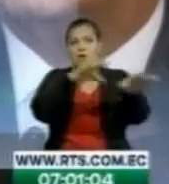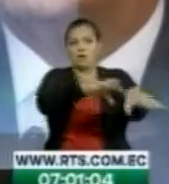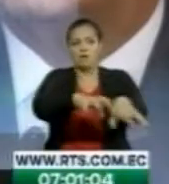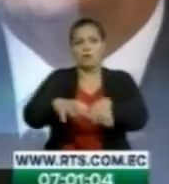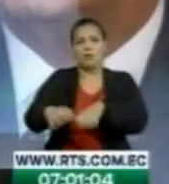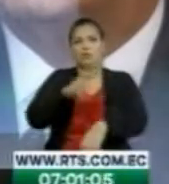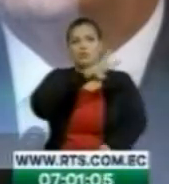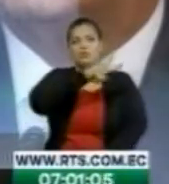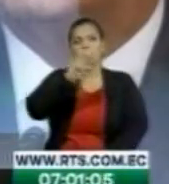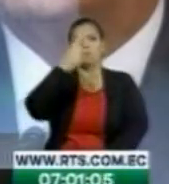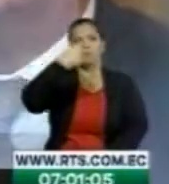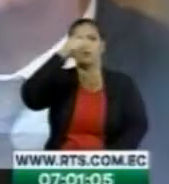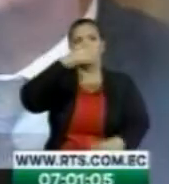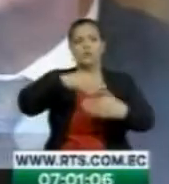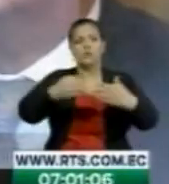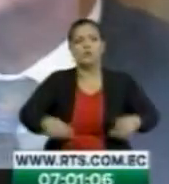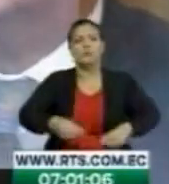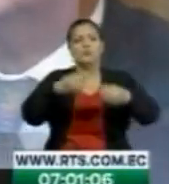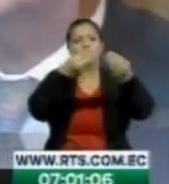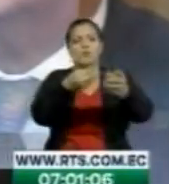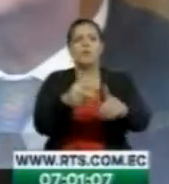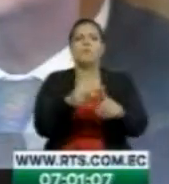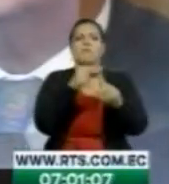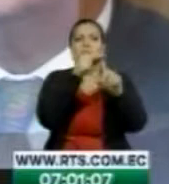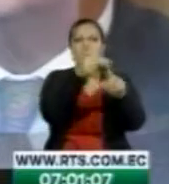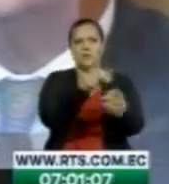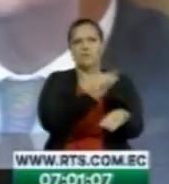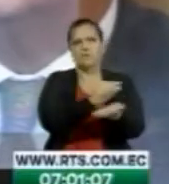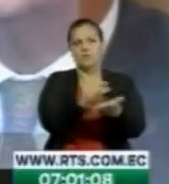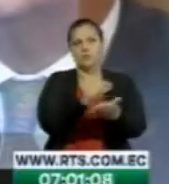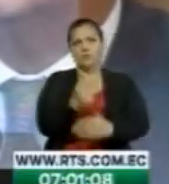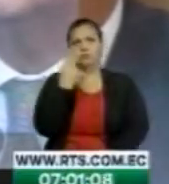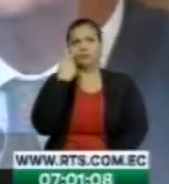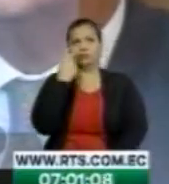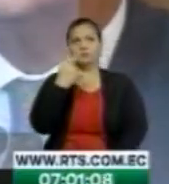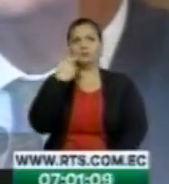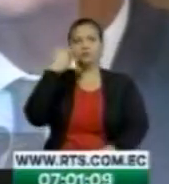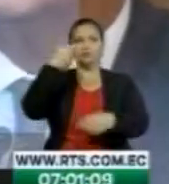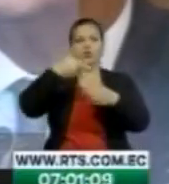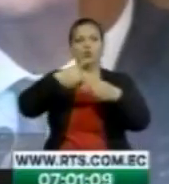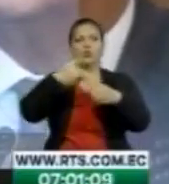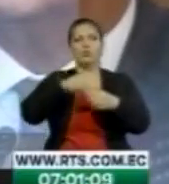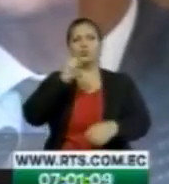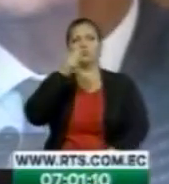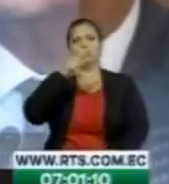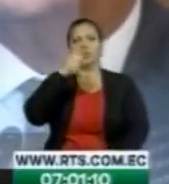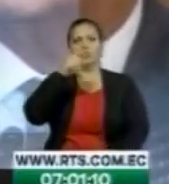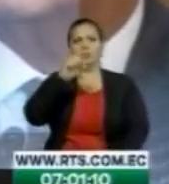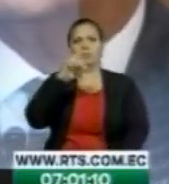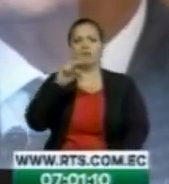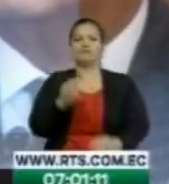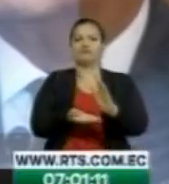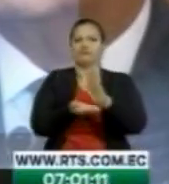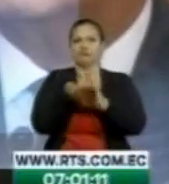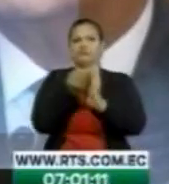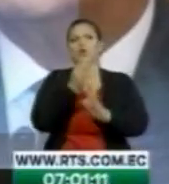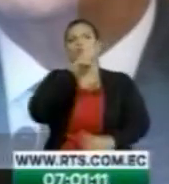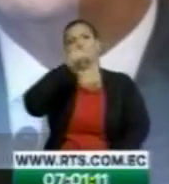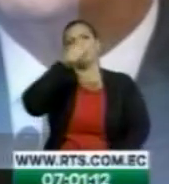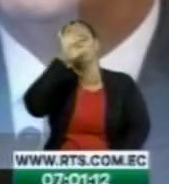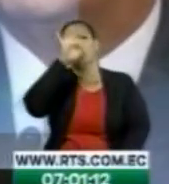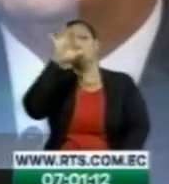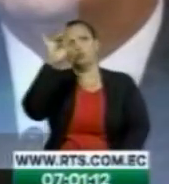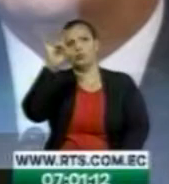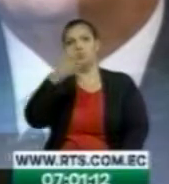millones de dólares el precio del galón de la gasolina súper pasado solares con 98 centavos y mejorarán su